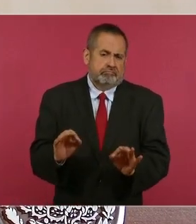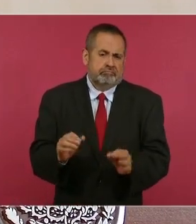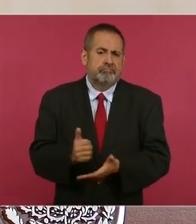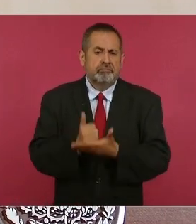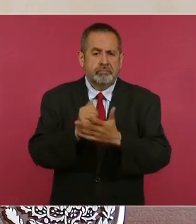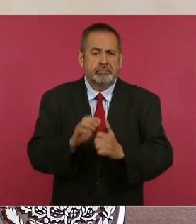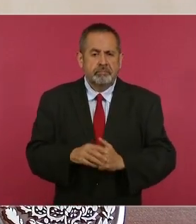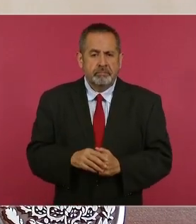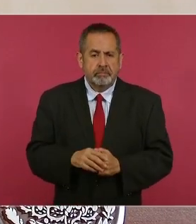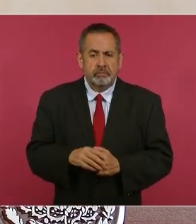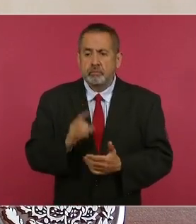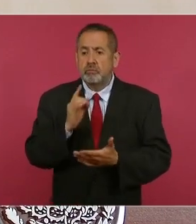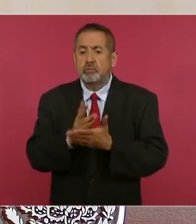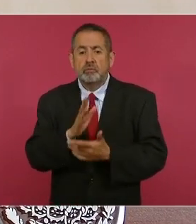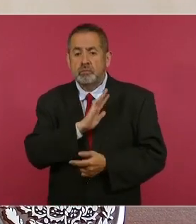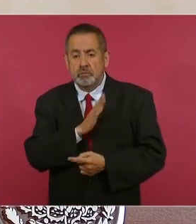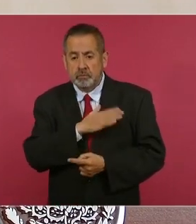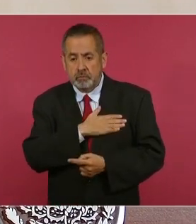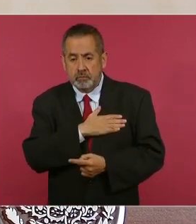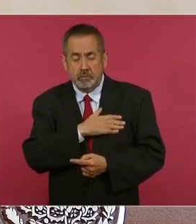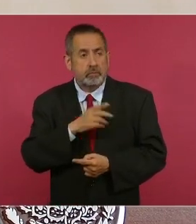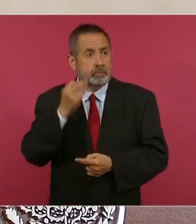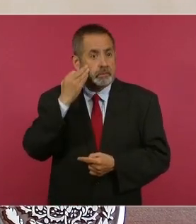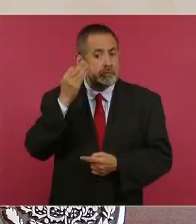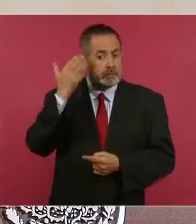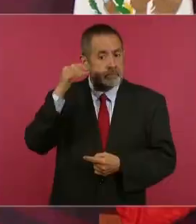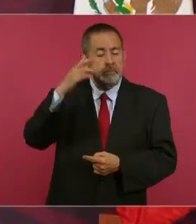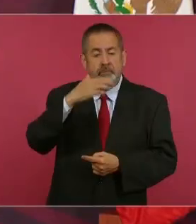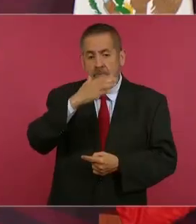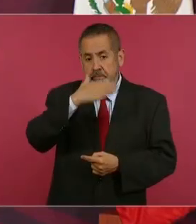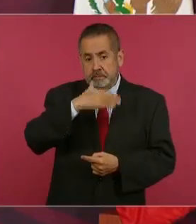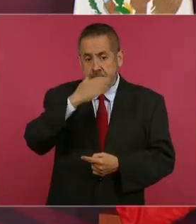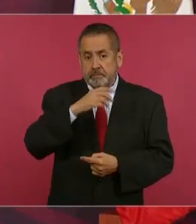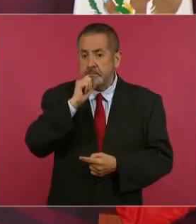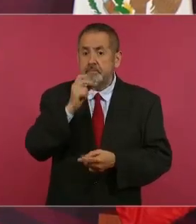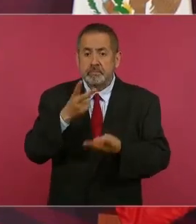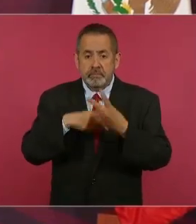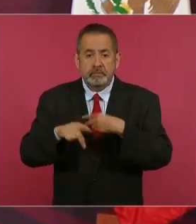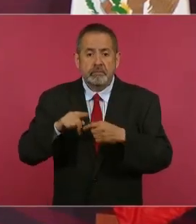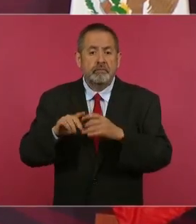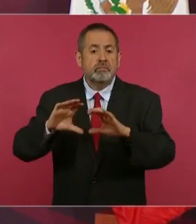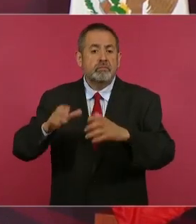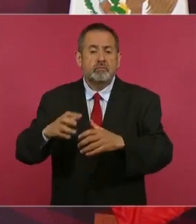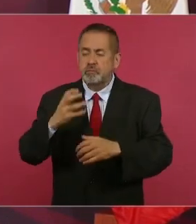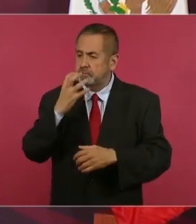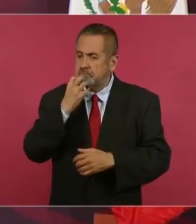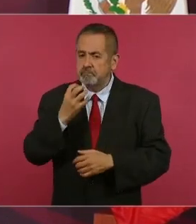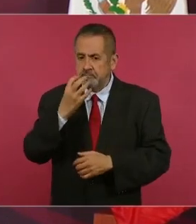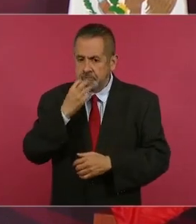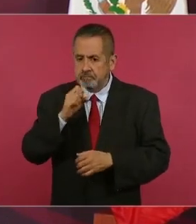Pero no solo fueron españoles, cuando general Cárdenas vinieron también de la comunidad